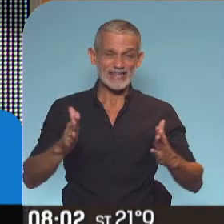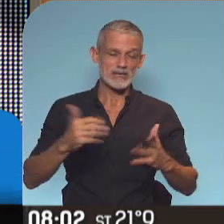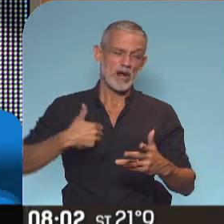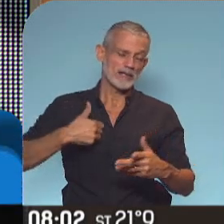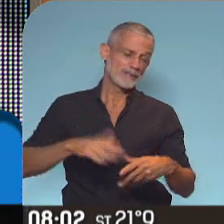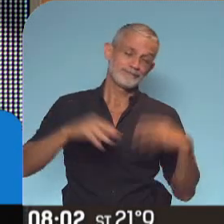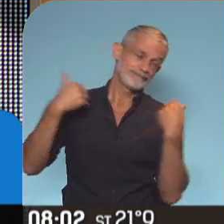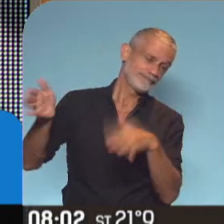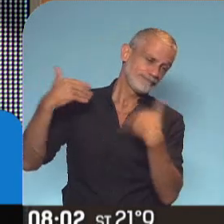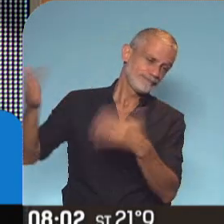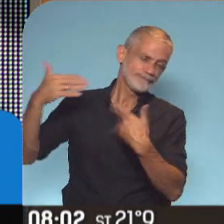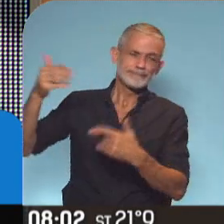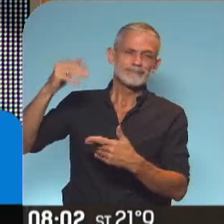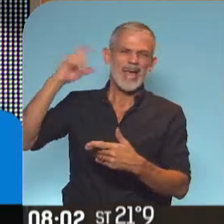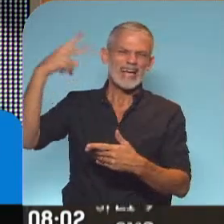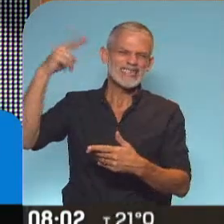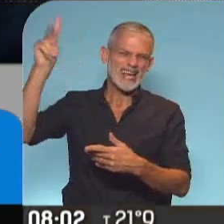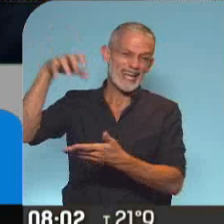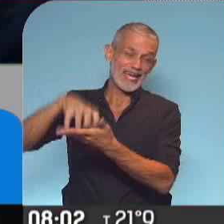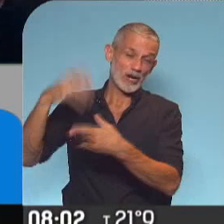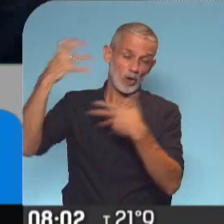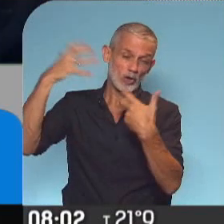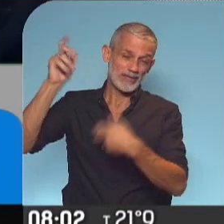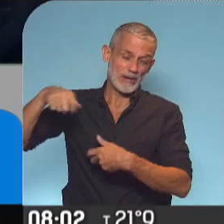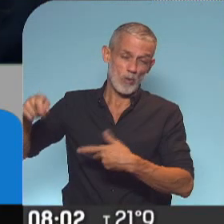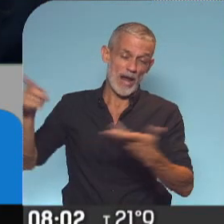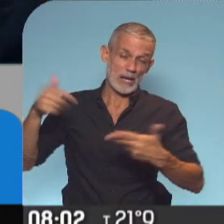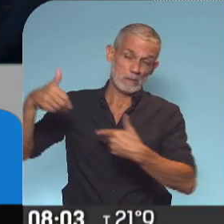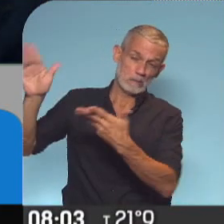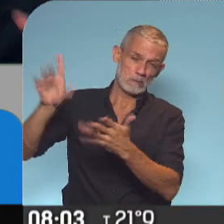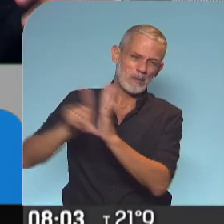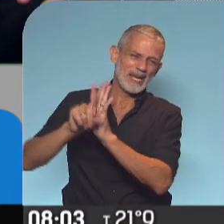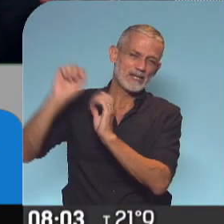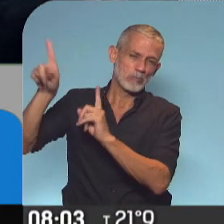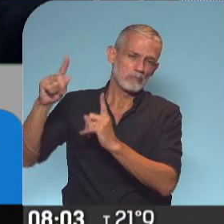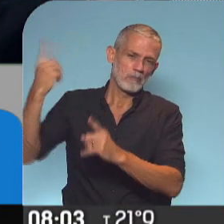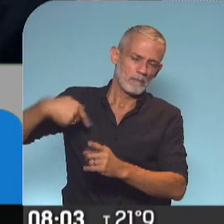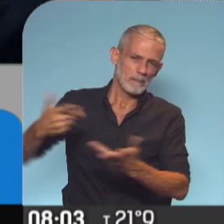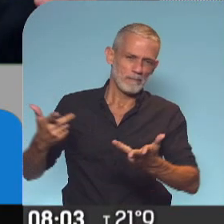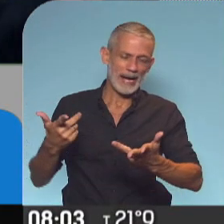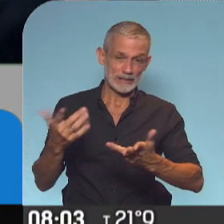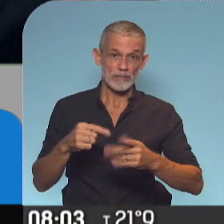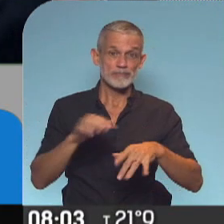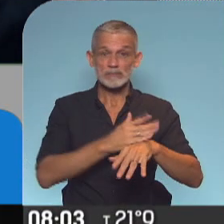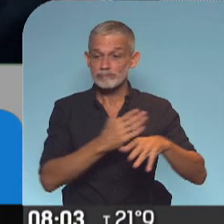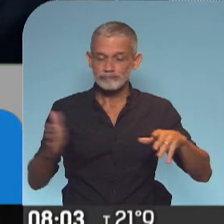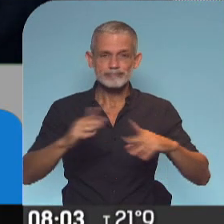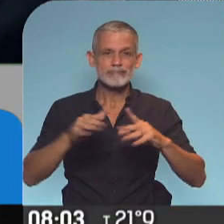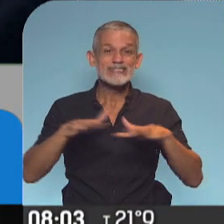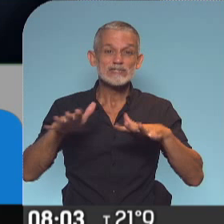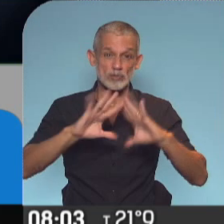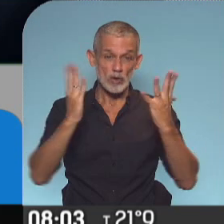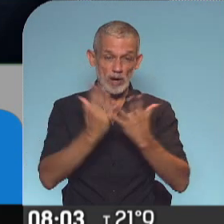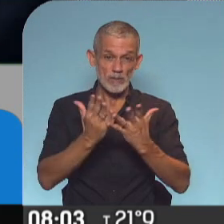país en favor de los tribunales extranjeros. Es decir, y eso lo ha hecho siempre. ¿Por qué? Porque ahora hemos llegado a una situación en el mundo donde no